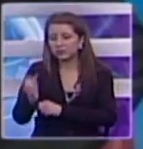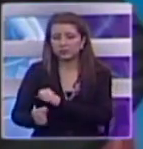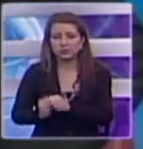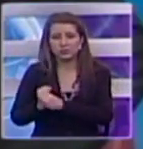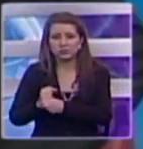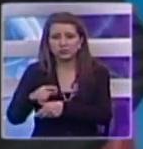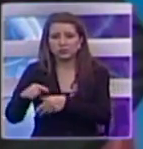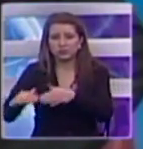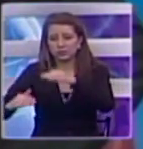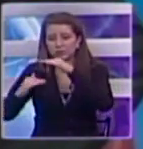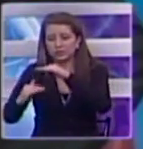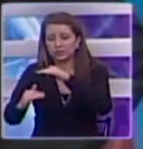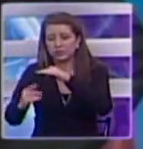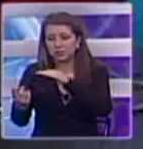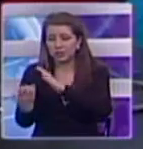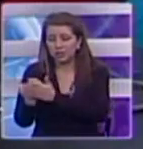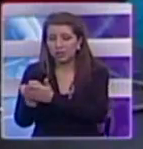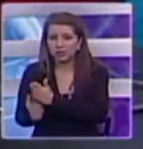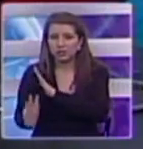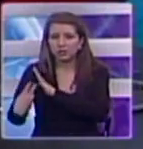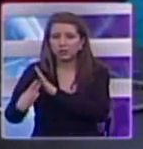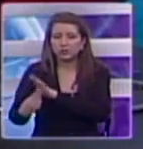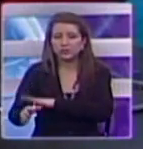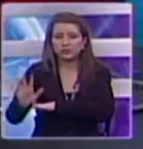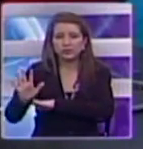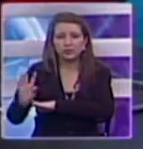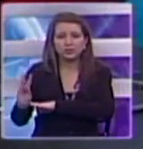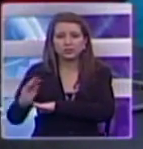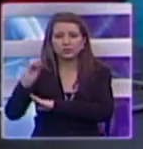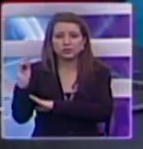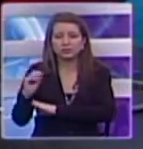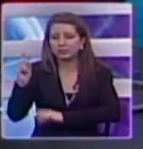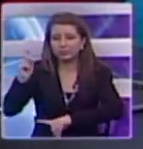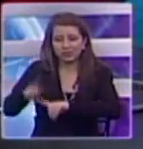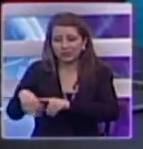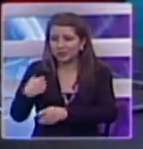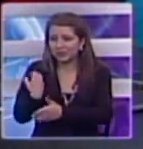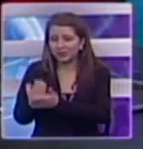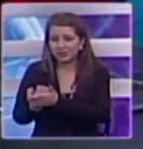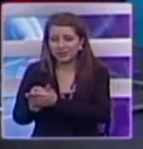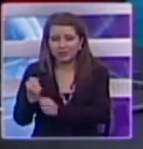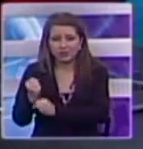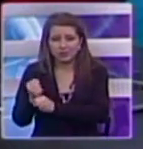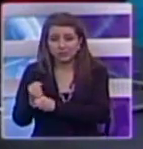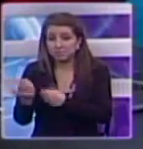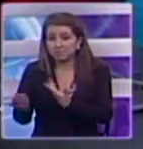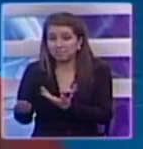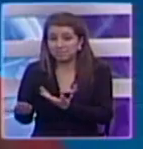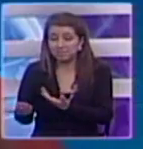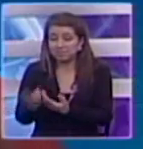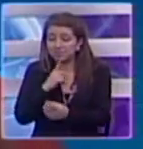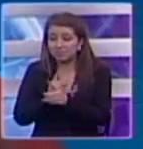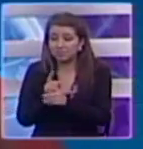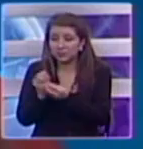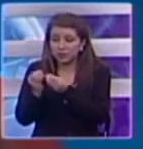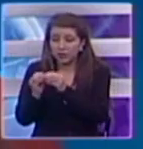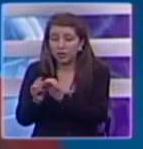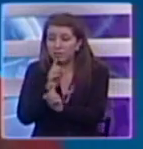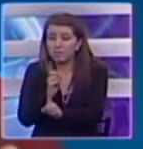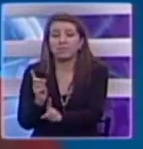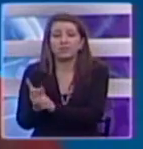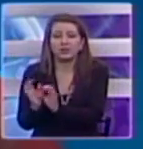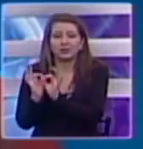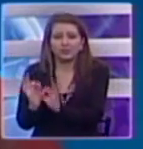años, la población económicamente activa, hay un 5 o 6% que no puede conseguir empleo. Y es una cifra real. Claro,